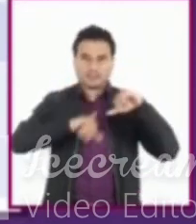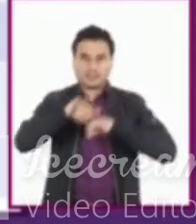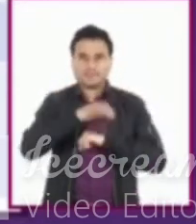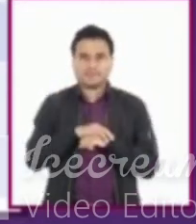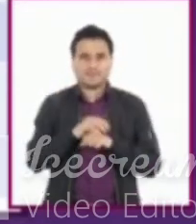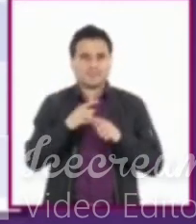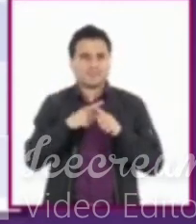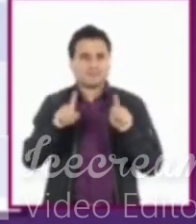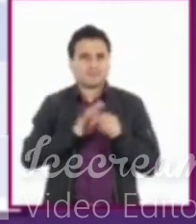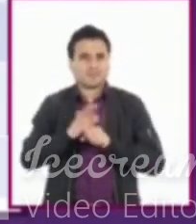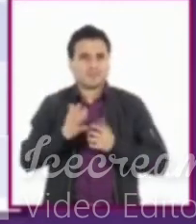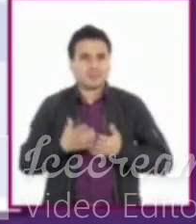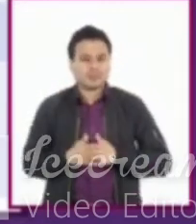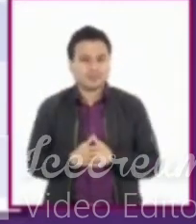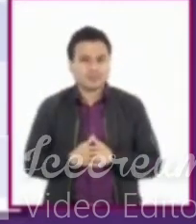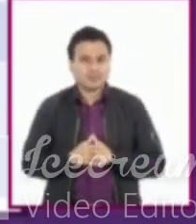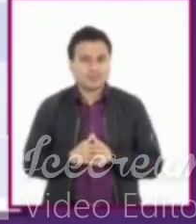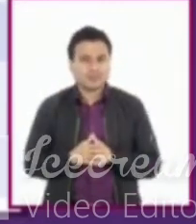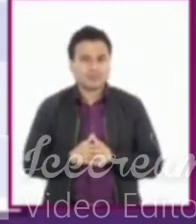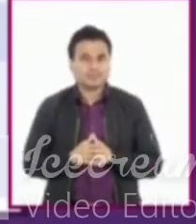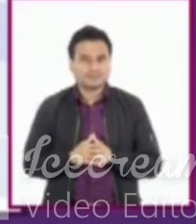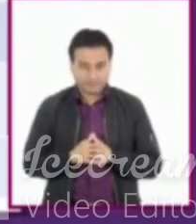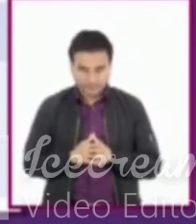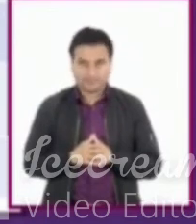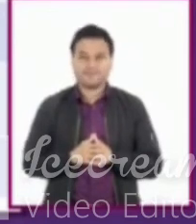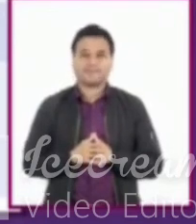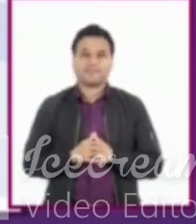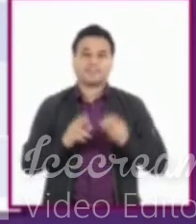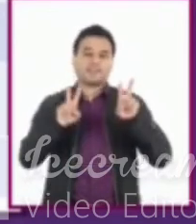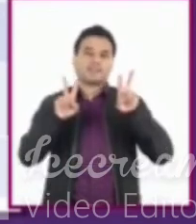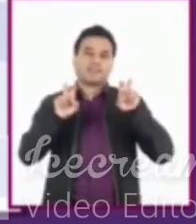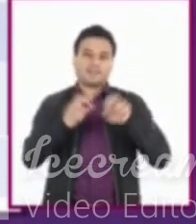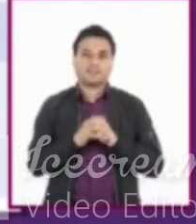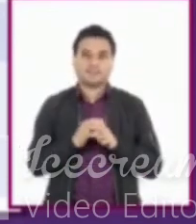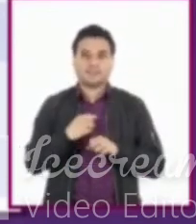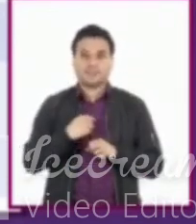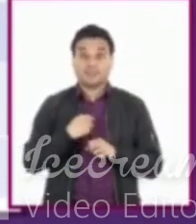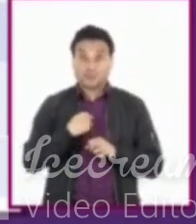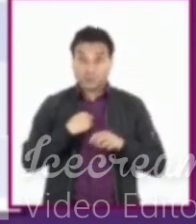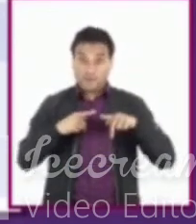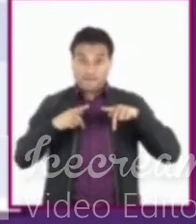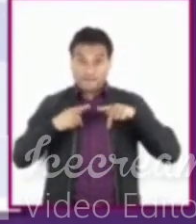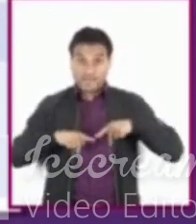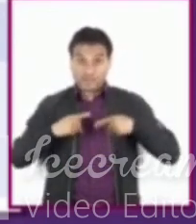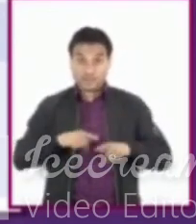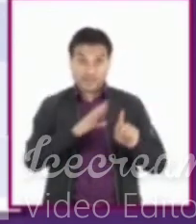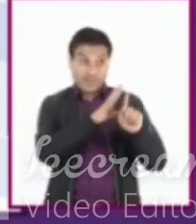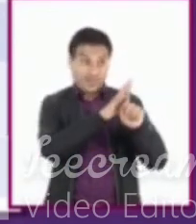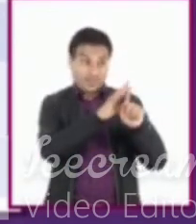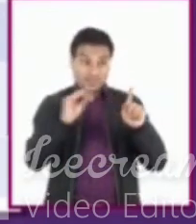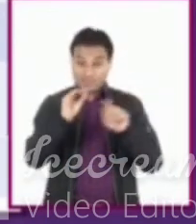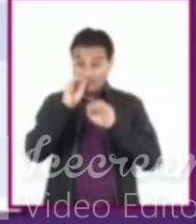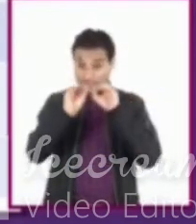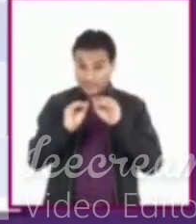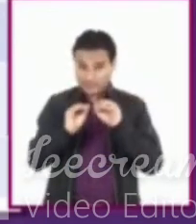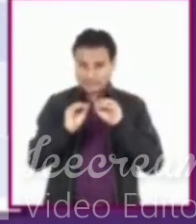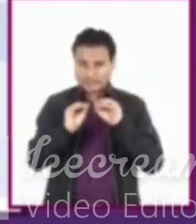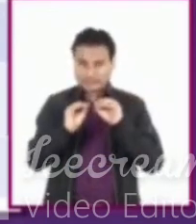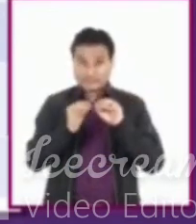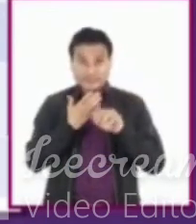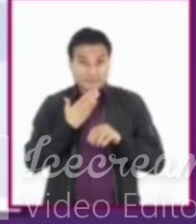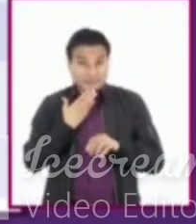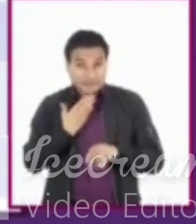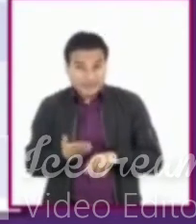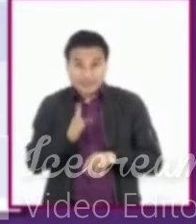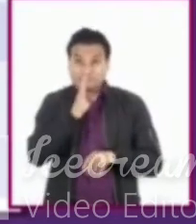diferencias? Las situaciones jurídicas y morales que nos plantea clonar o no clonar. Es decir, la clonación no es